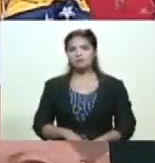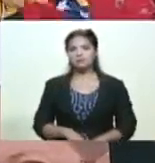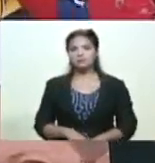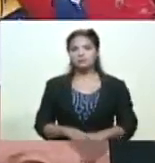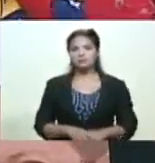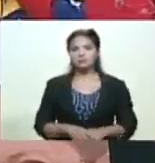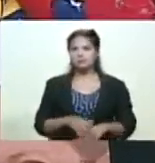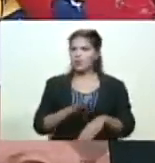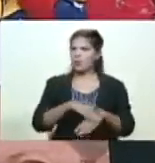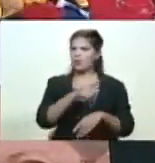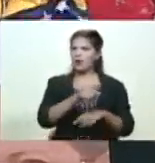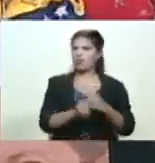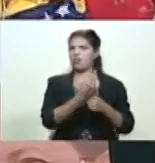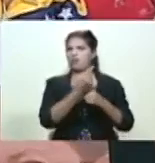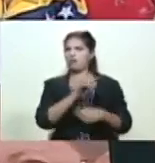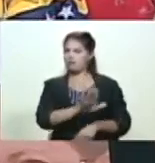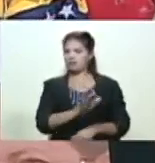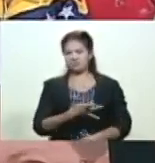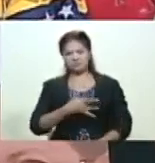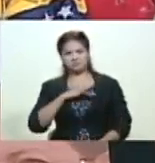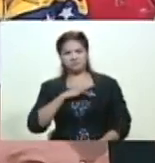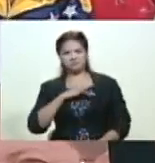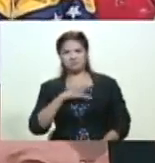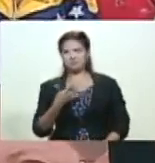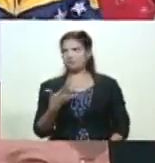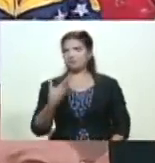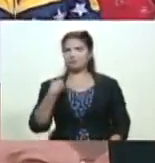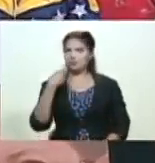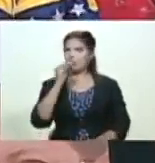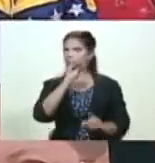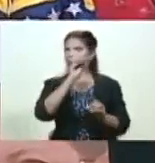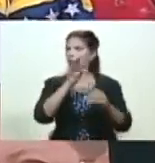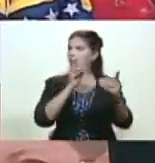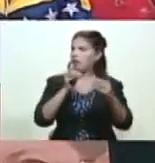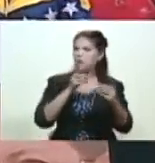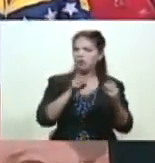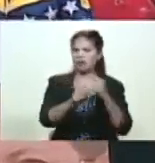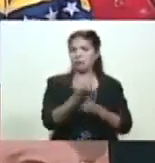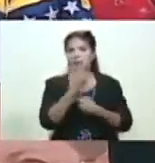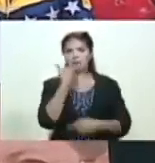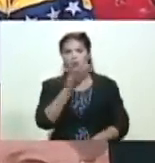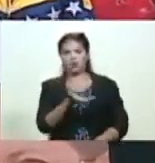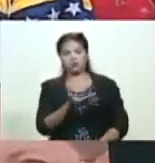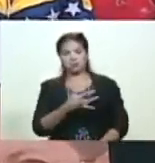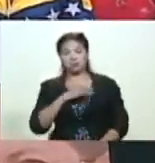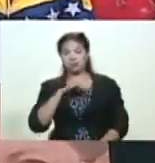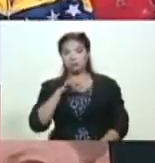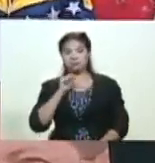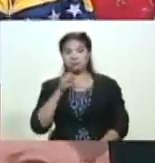Porque él reaccionó de esa forma ante mi llamado al diálogo.